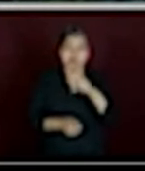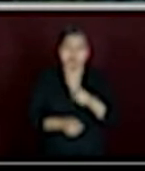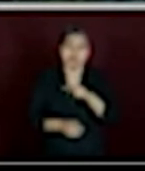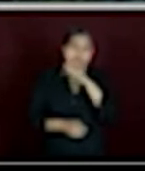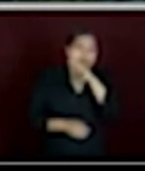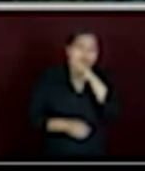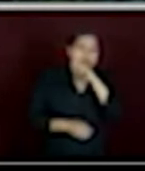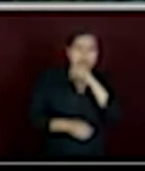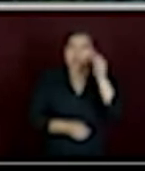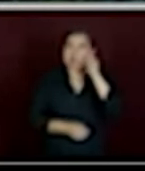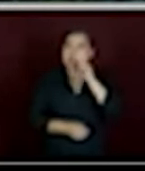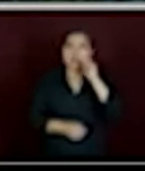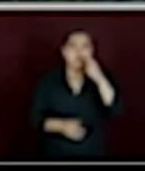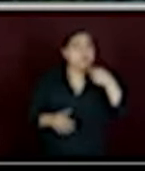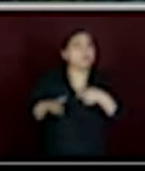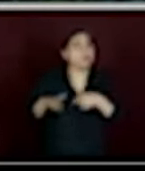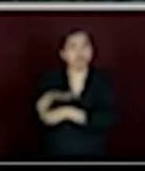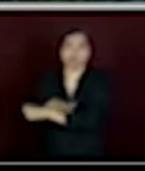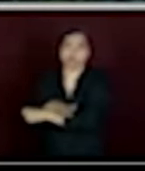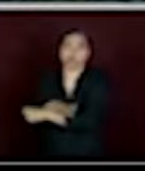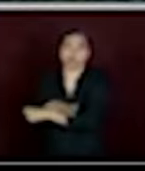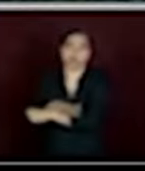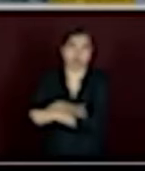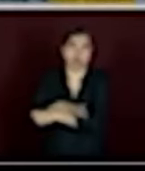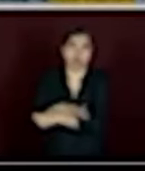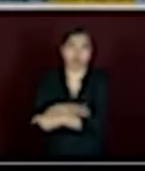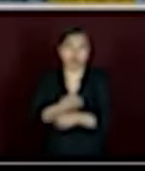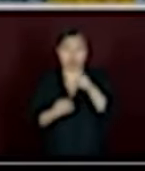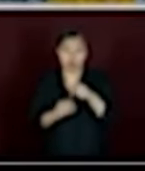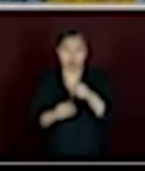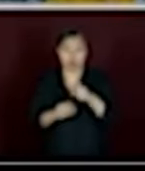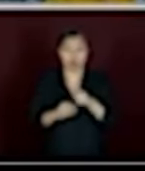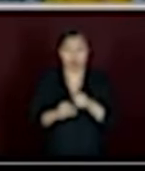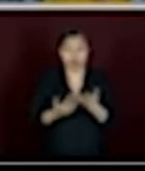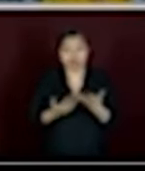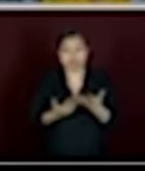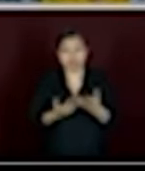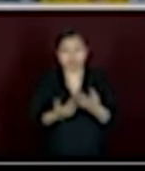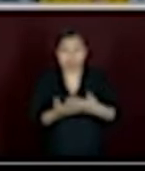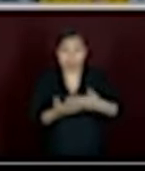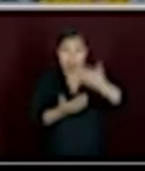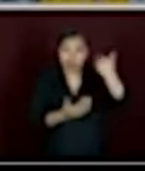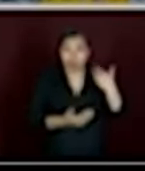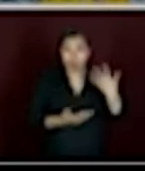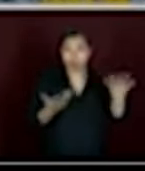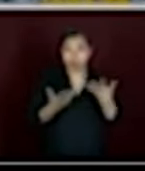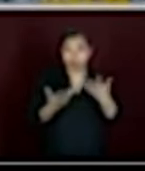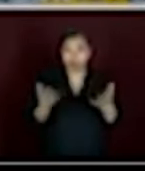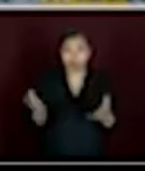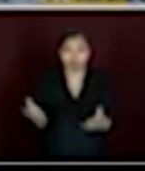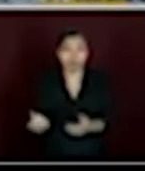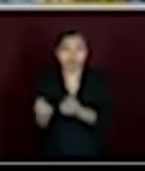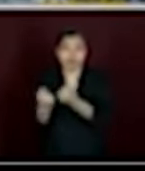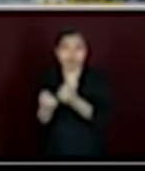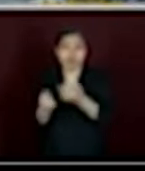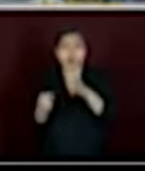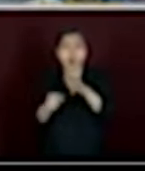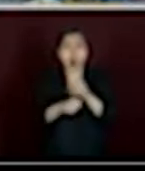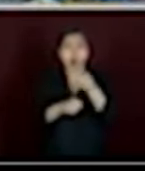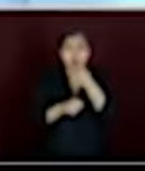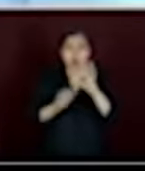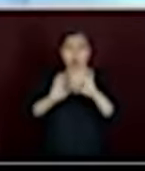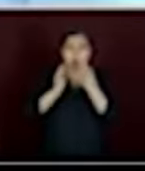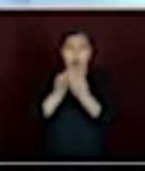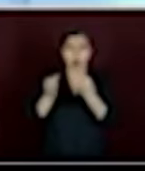general. Sí, no, yo no creo, Pepe. Habrá regiones aisladas en donde sí predominará quizá